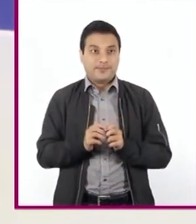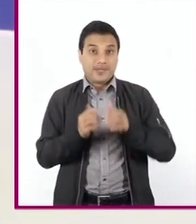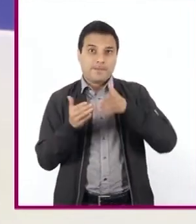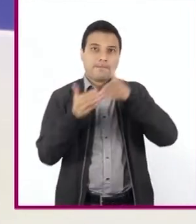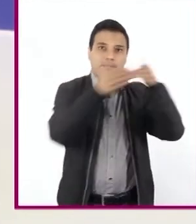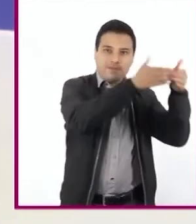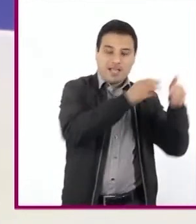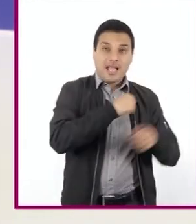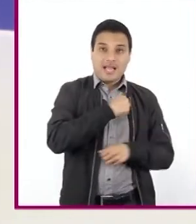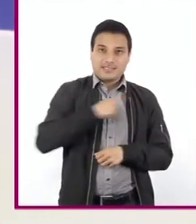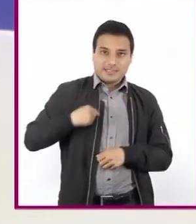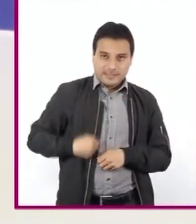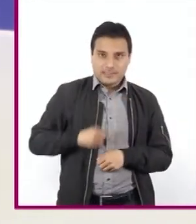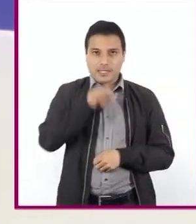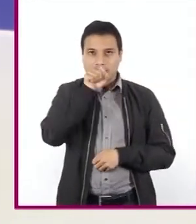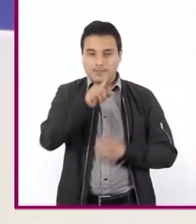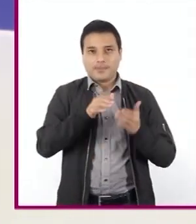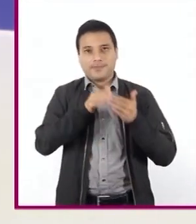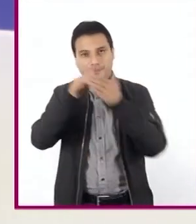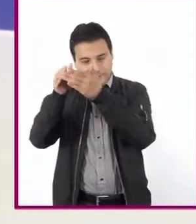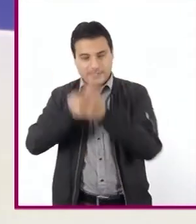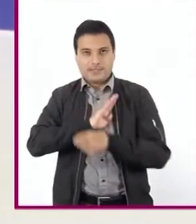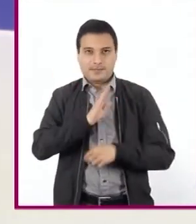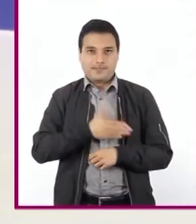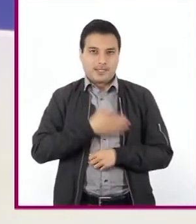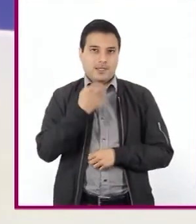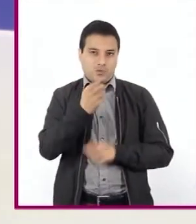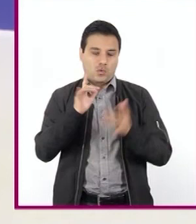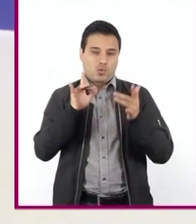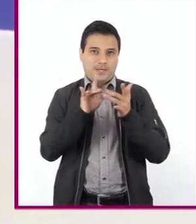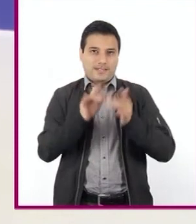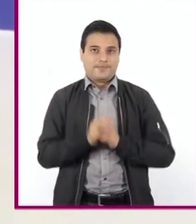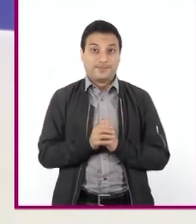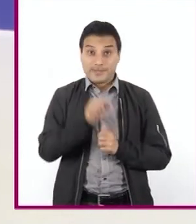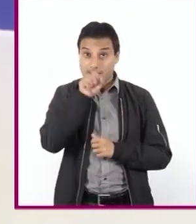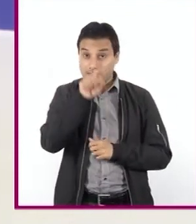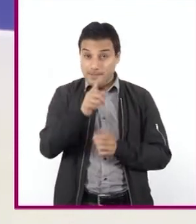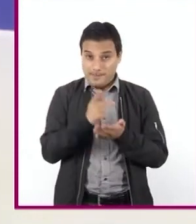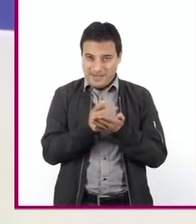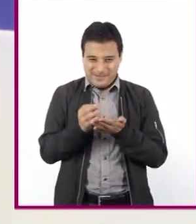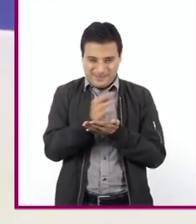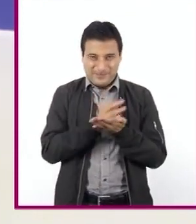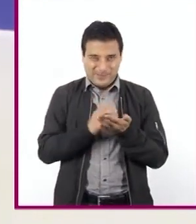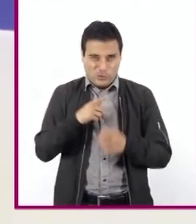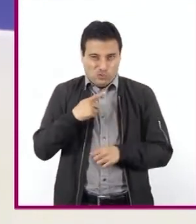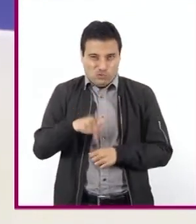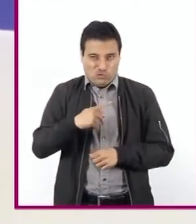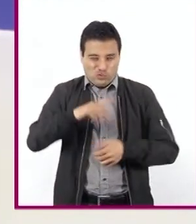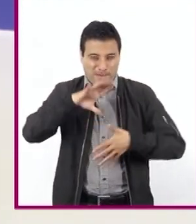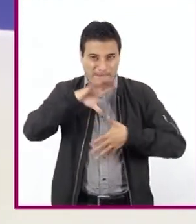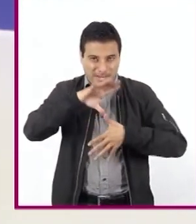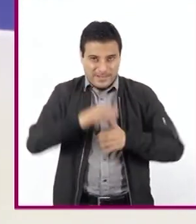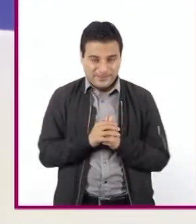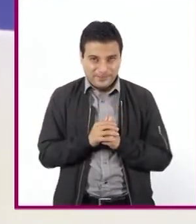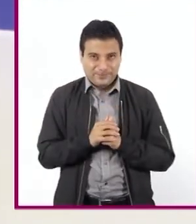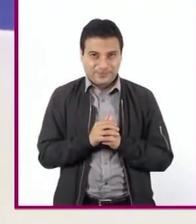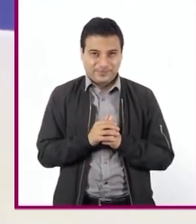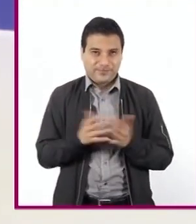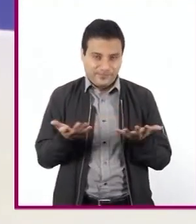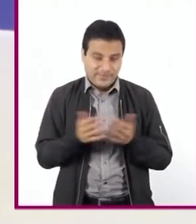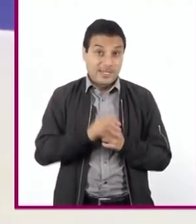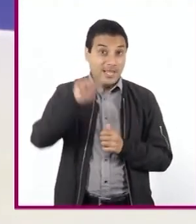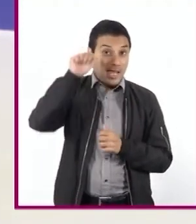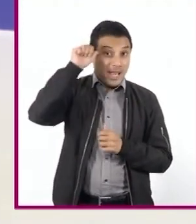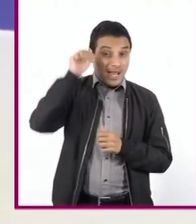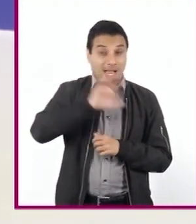y conectar el mundo. Además, las monedas de plata acuñadas en América eran aceptadas en